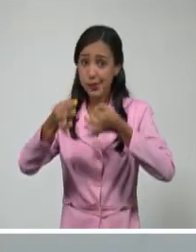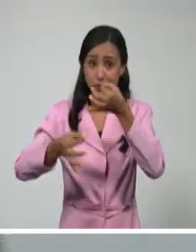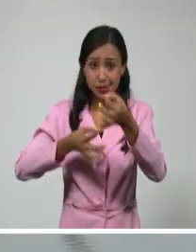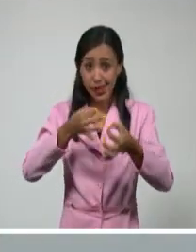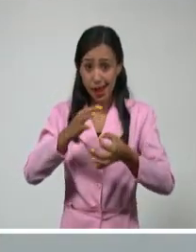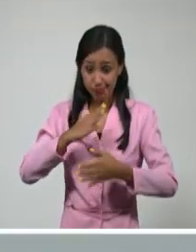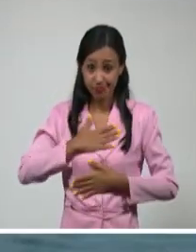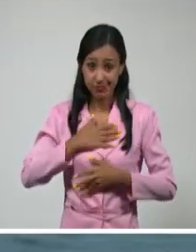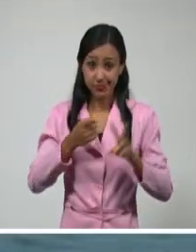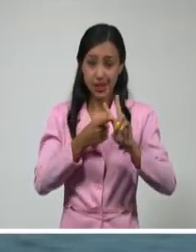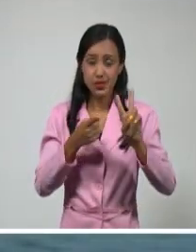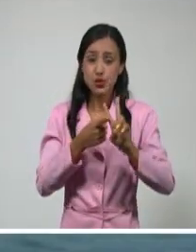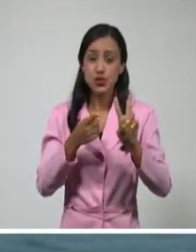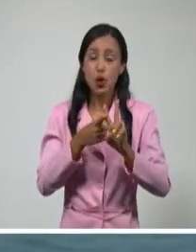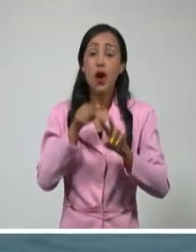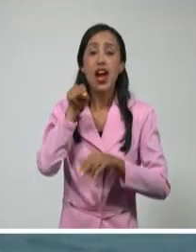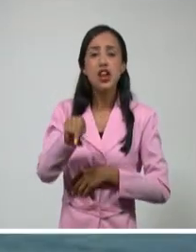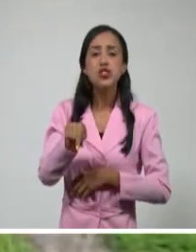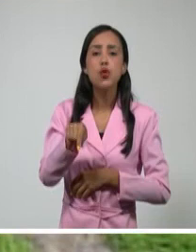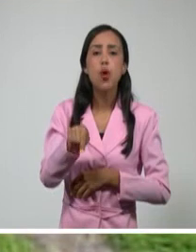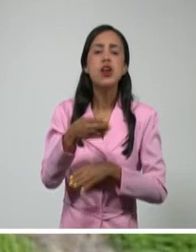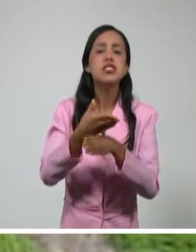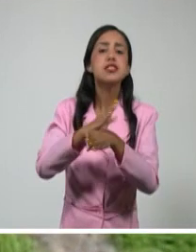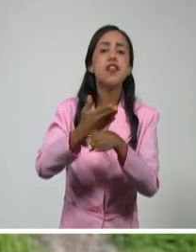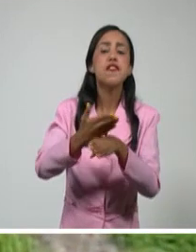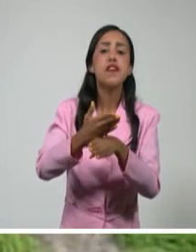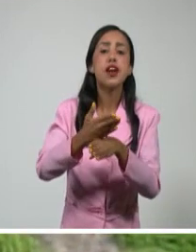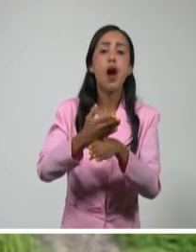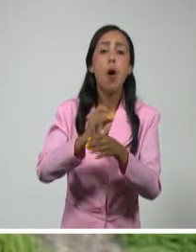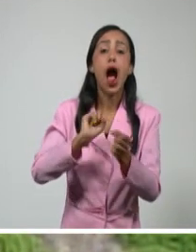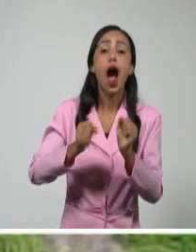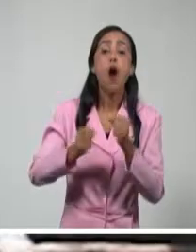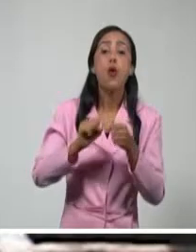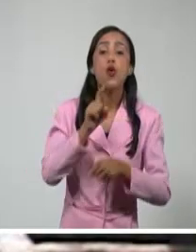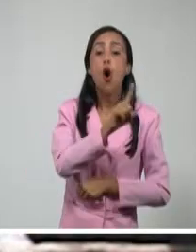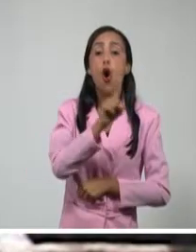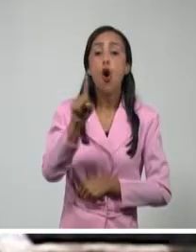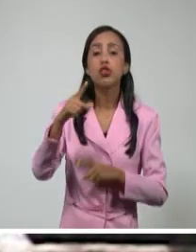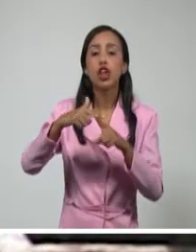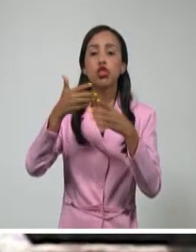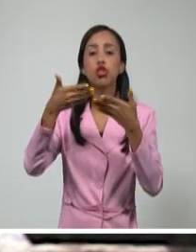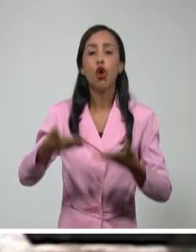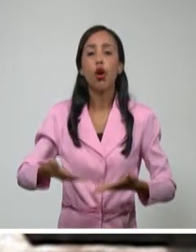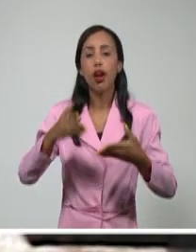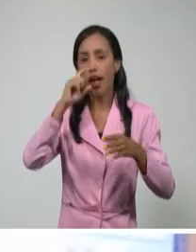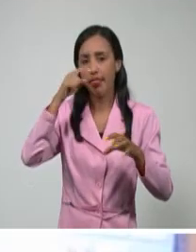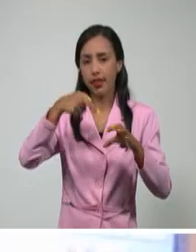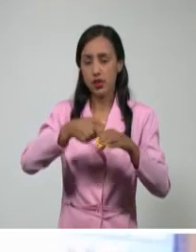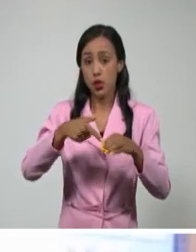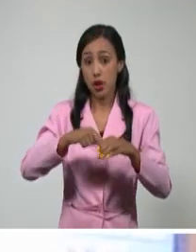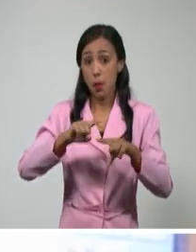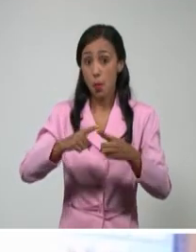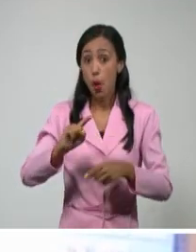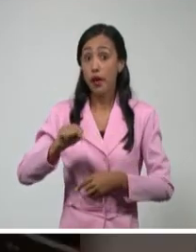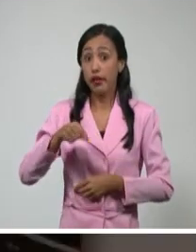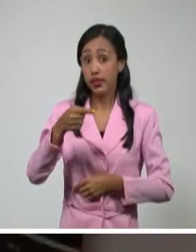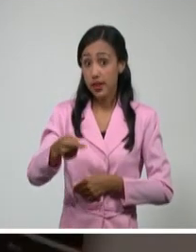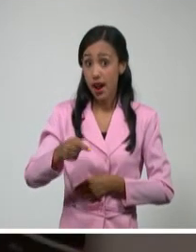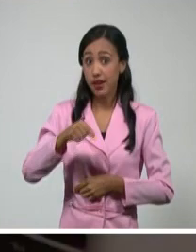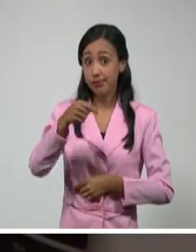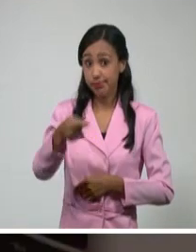representa un ahorro de 11 toneladas de combustible fósil por día desde la conexión al